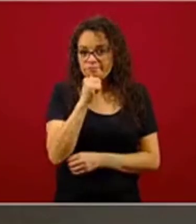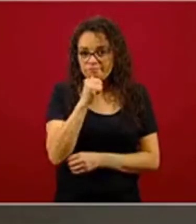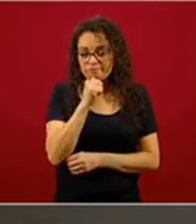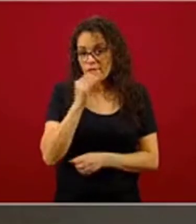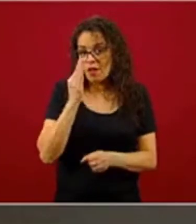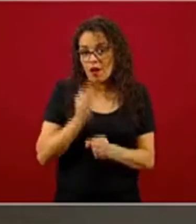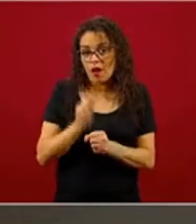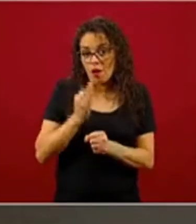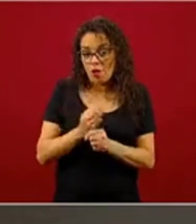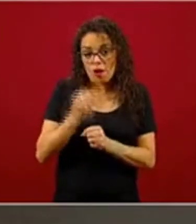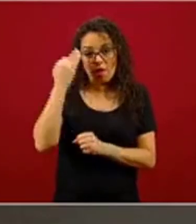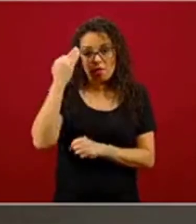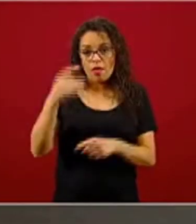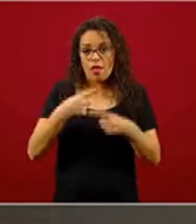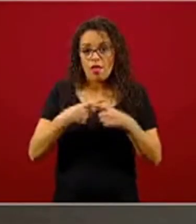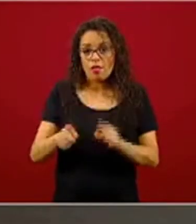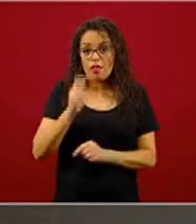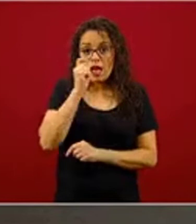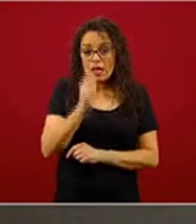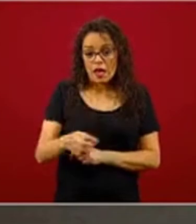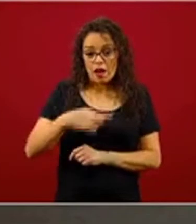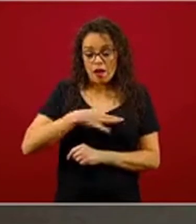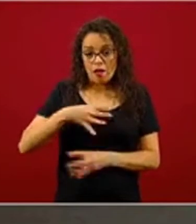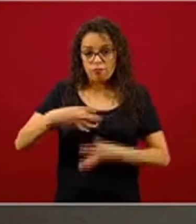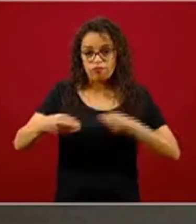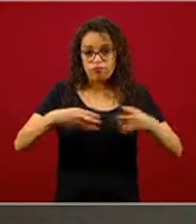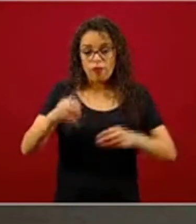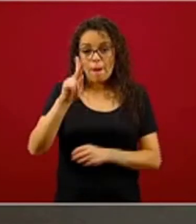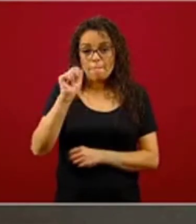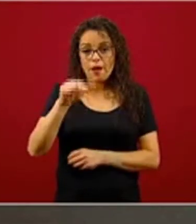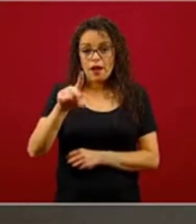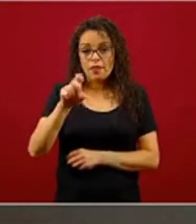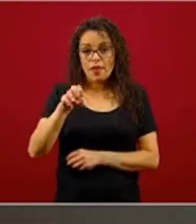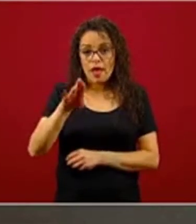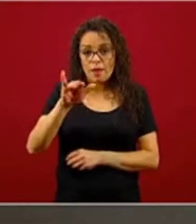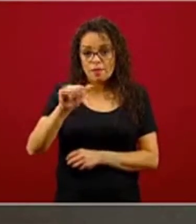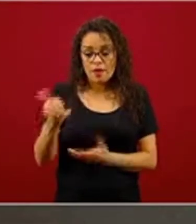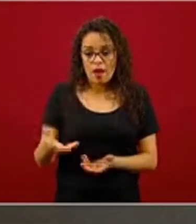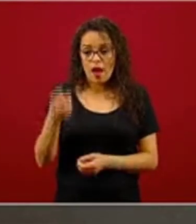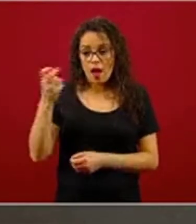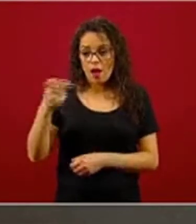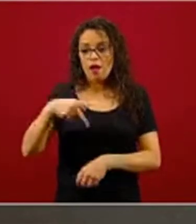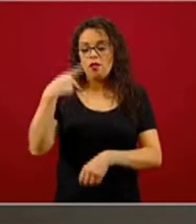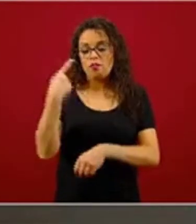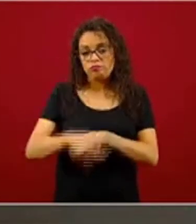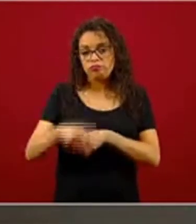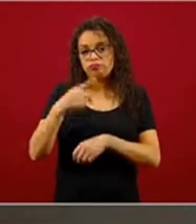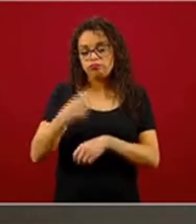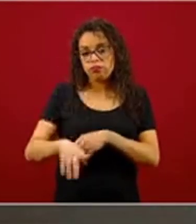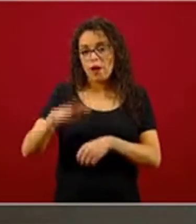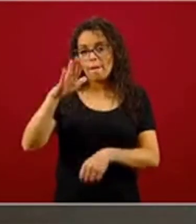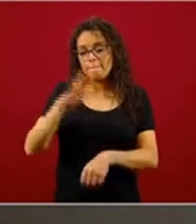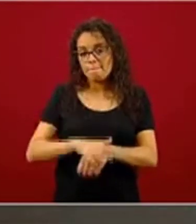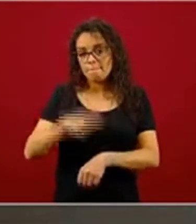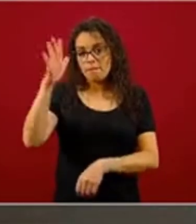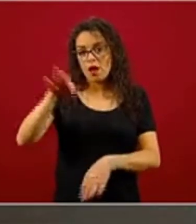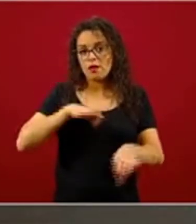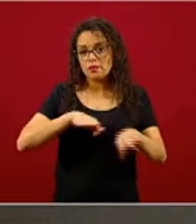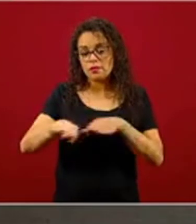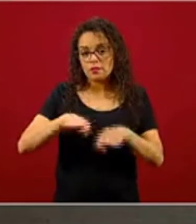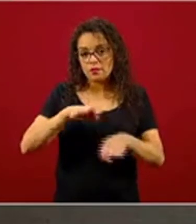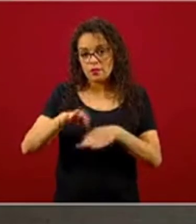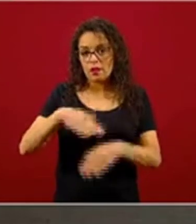el maestro Zoé Robles lo sabe, que esto incrementaría la prima de riesgo de trabajo para los patrones del